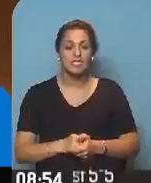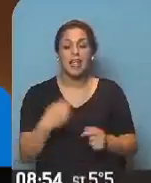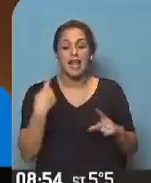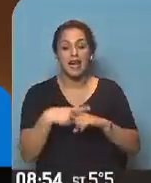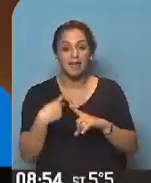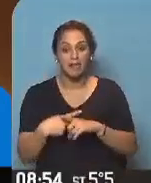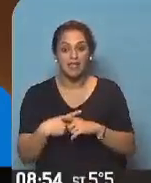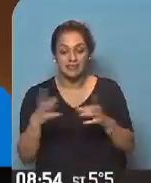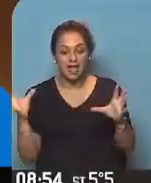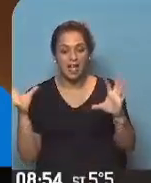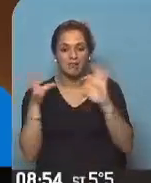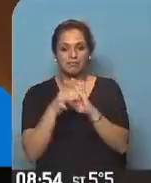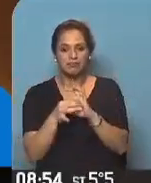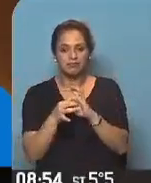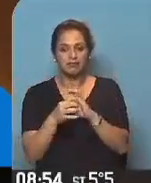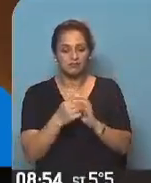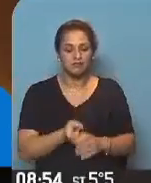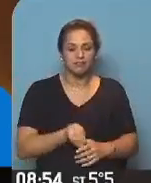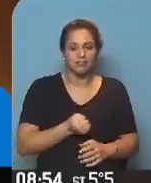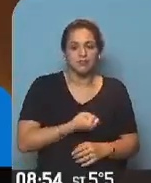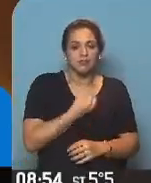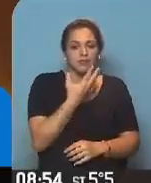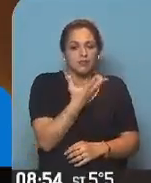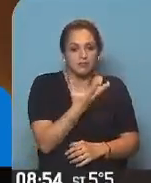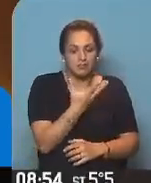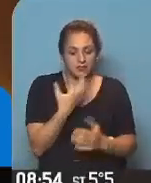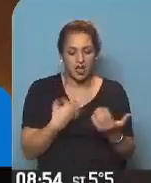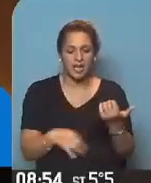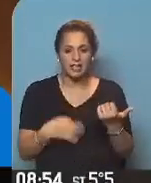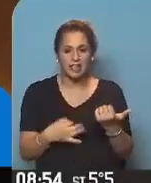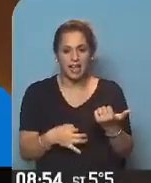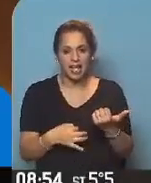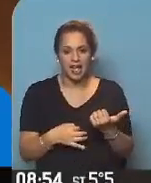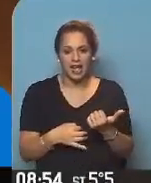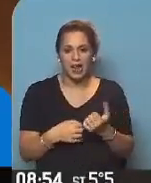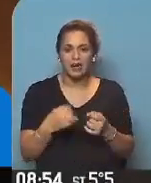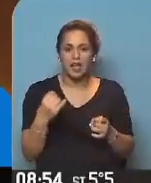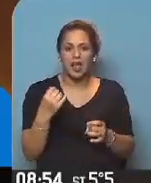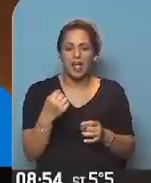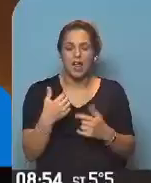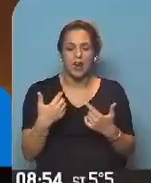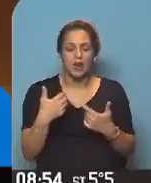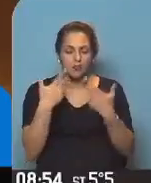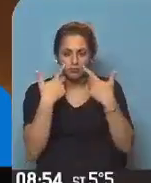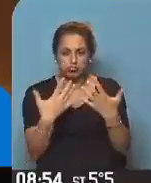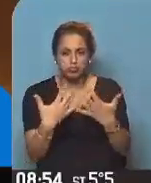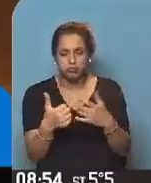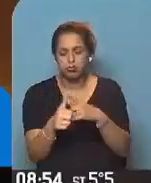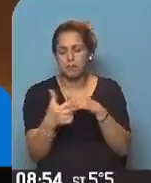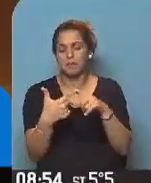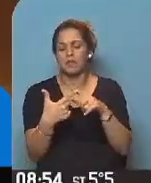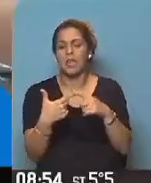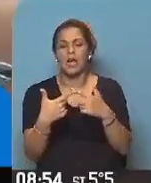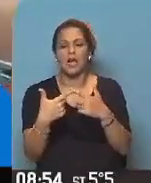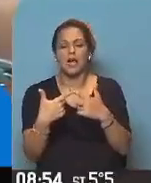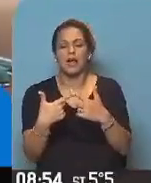convivan esas expresiones el guitarrista académico el guitarrista popular el internista